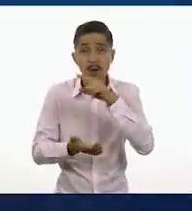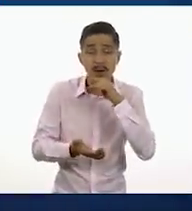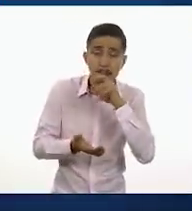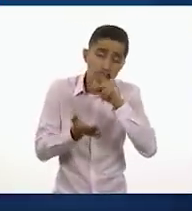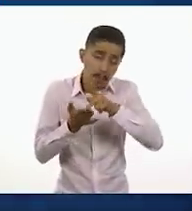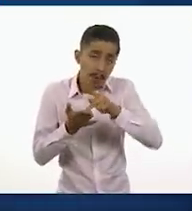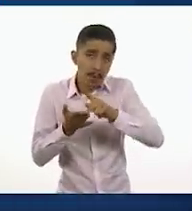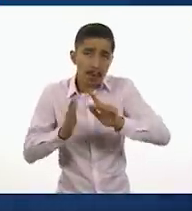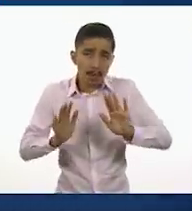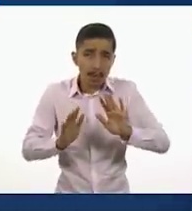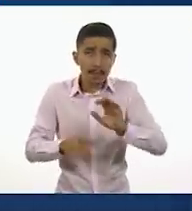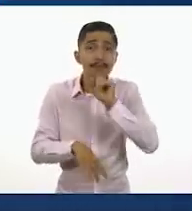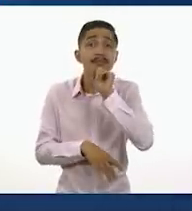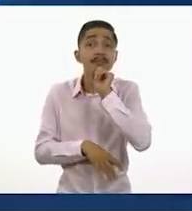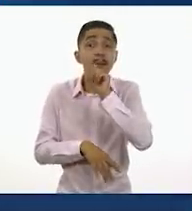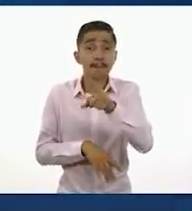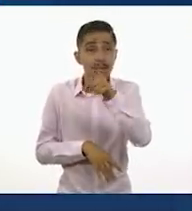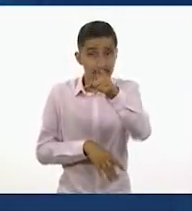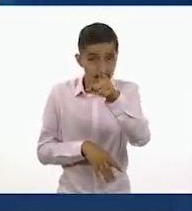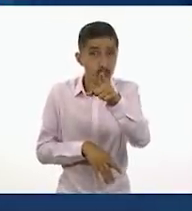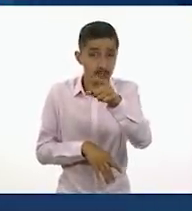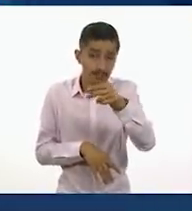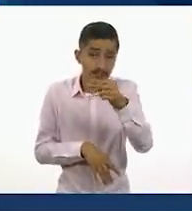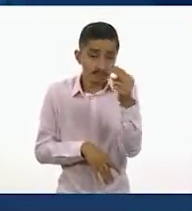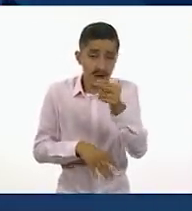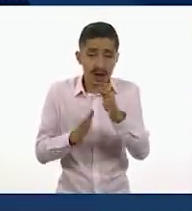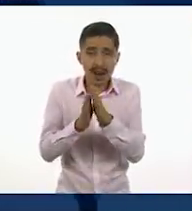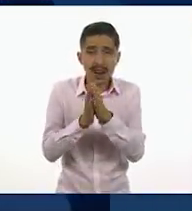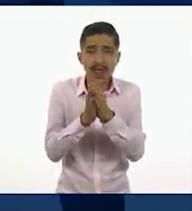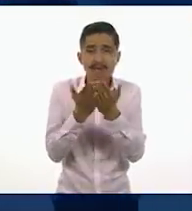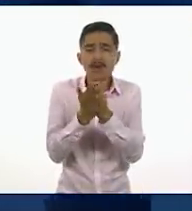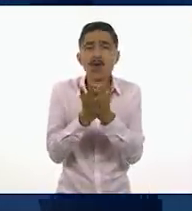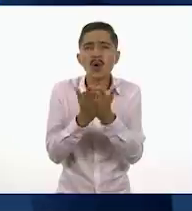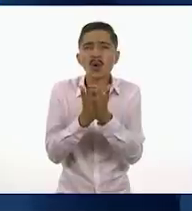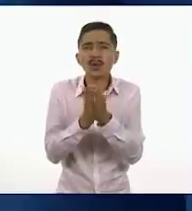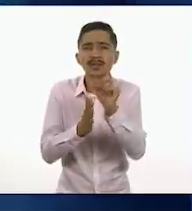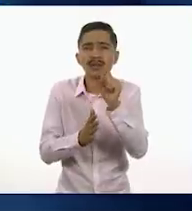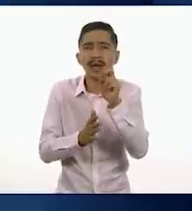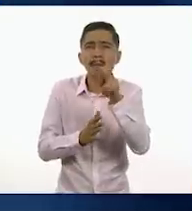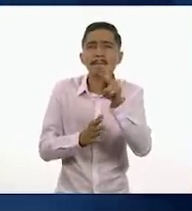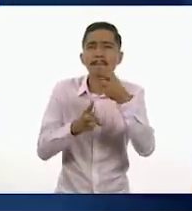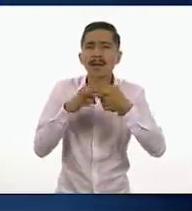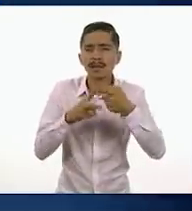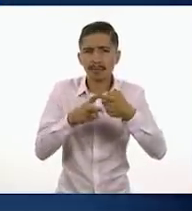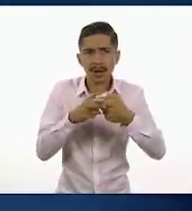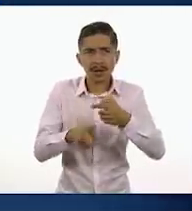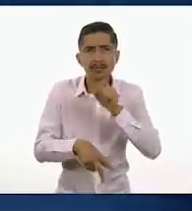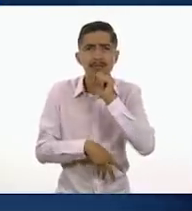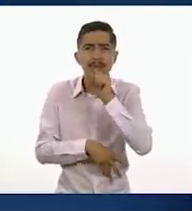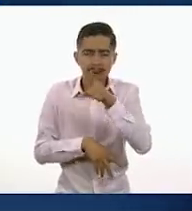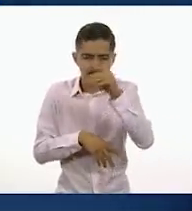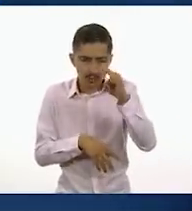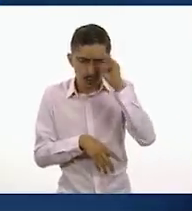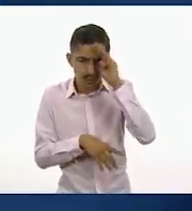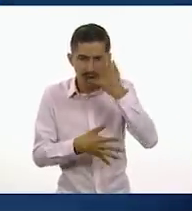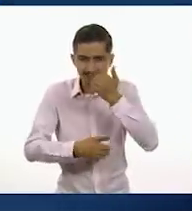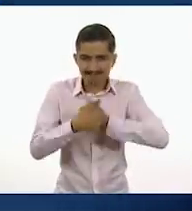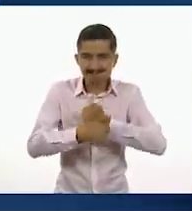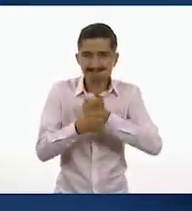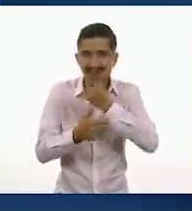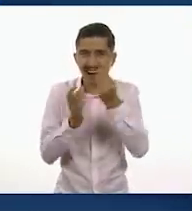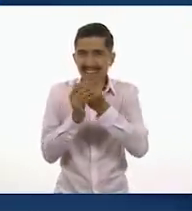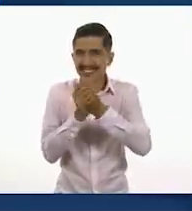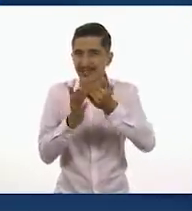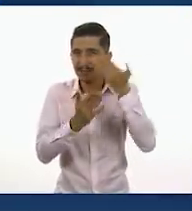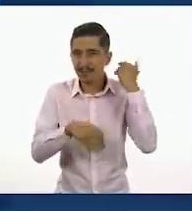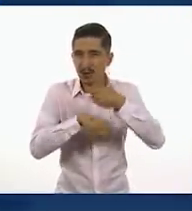pero también es muy conveniente que tengan a la mano su libro de desafíos matemáticos, porque todavía haremos alguna reflexión sobre el desafío que trabajamos la clase